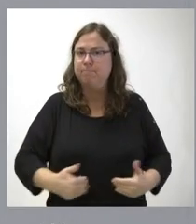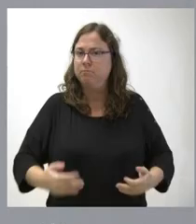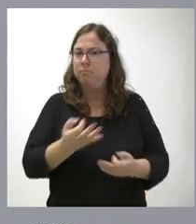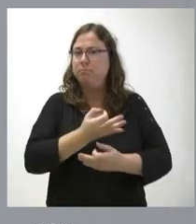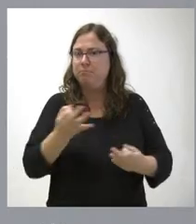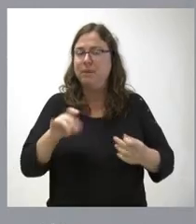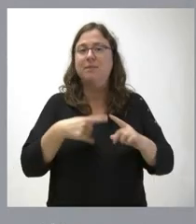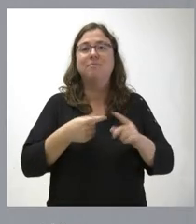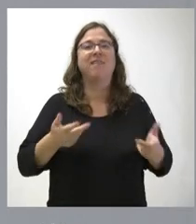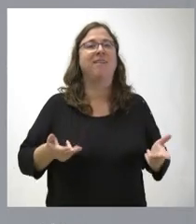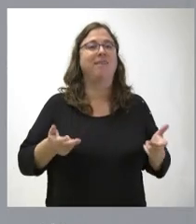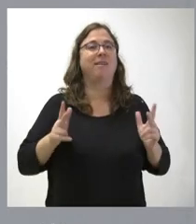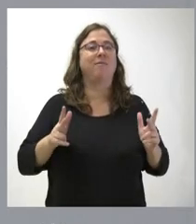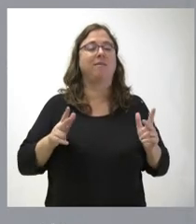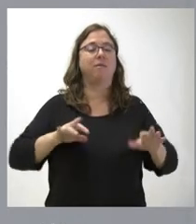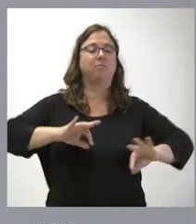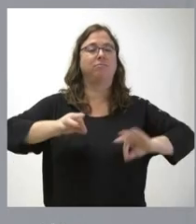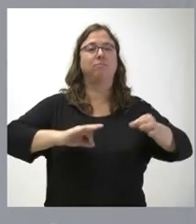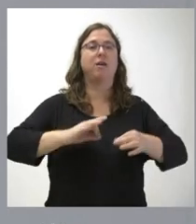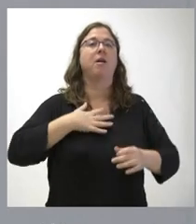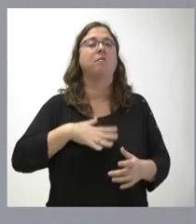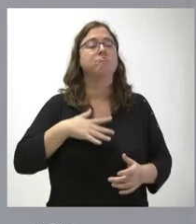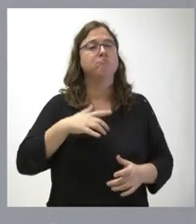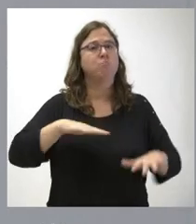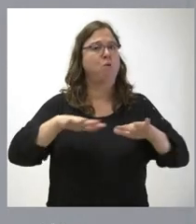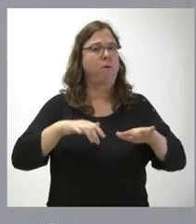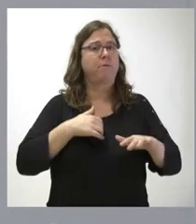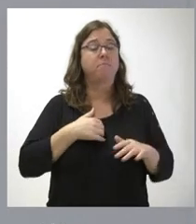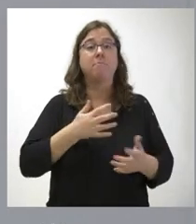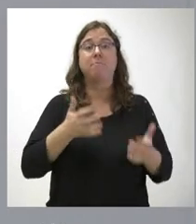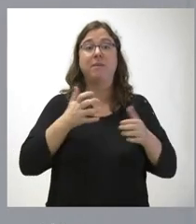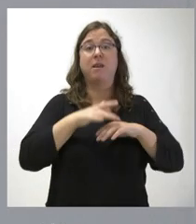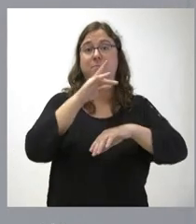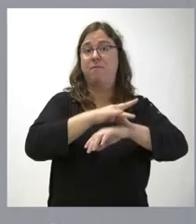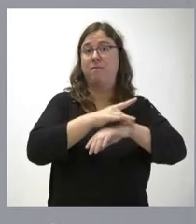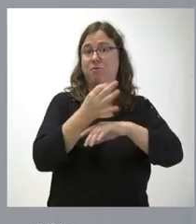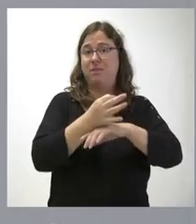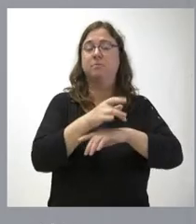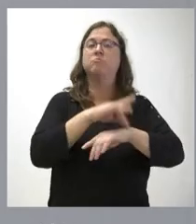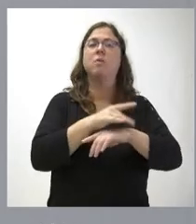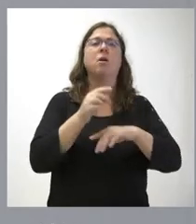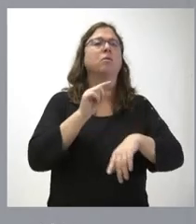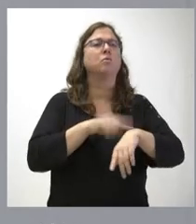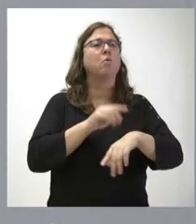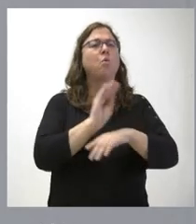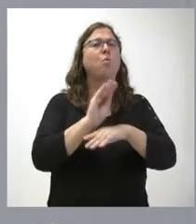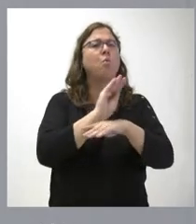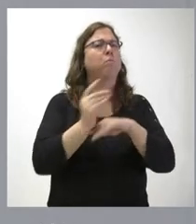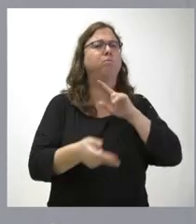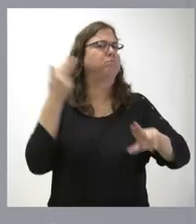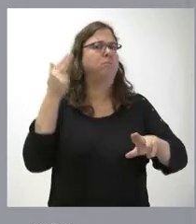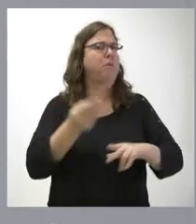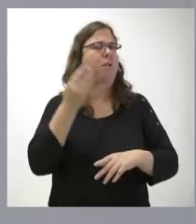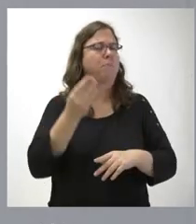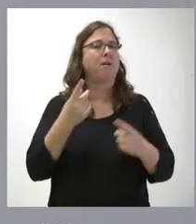como la libertad de movimientos durante las intervenciones entre las ventajas para los pacientes destaca la recuperación más rápida una menor